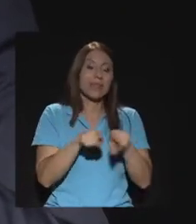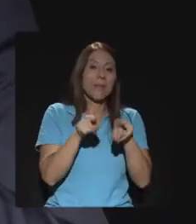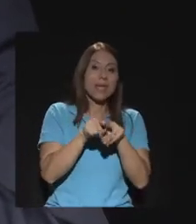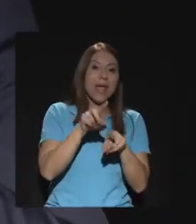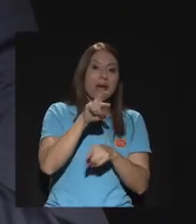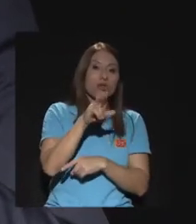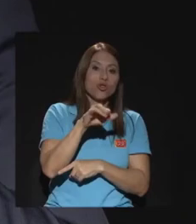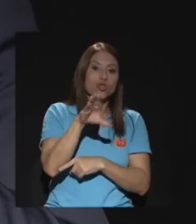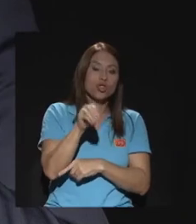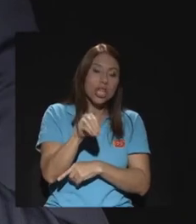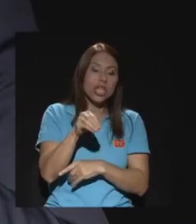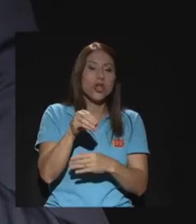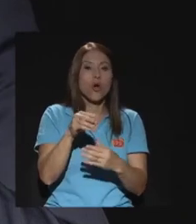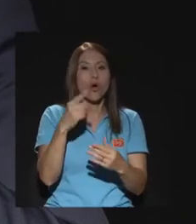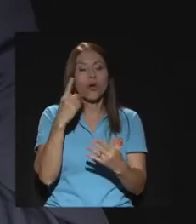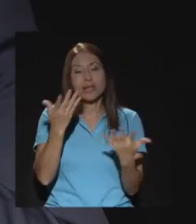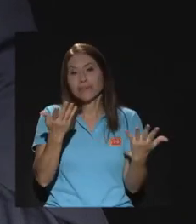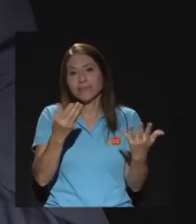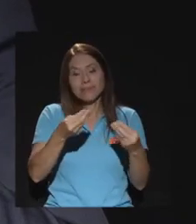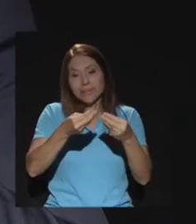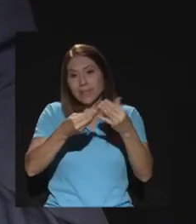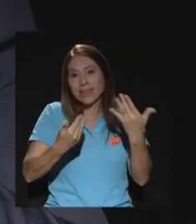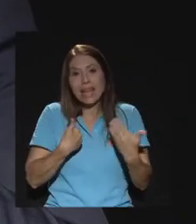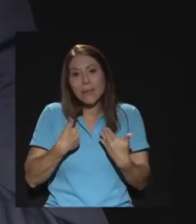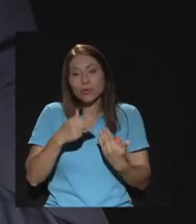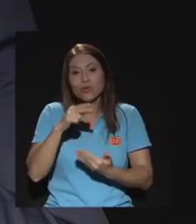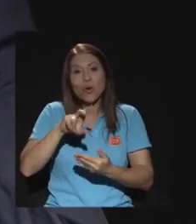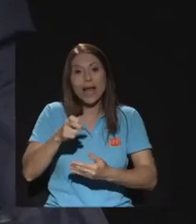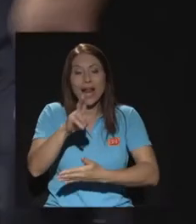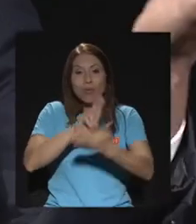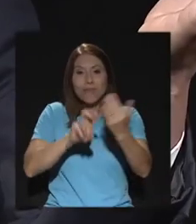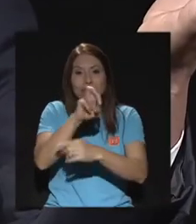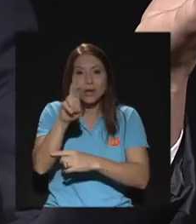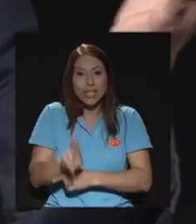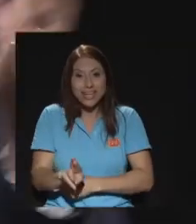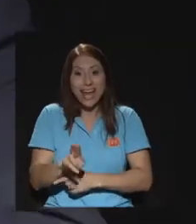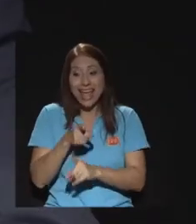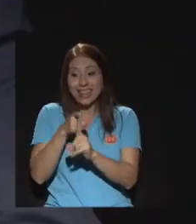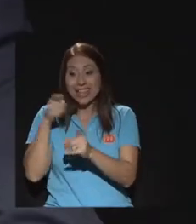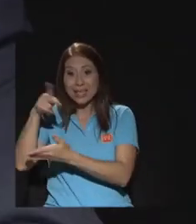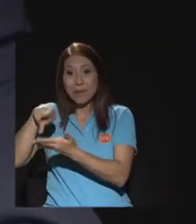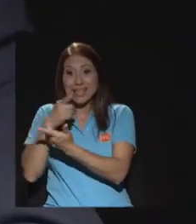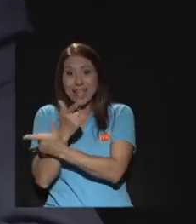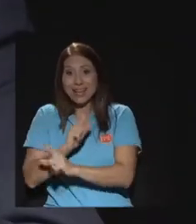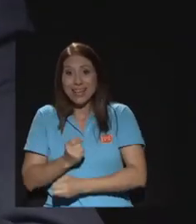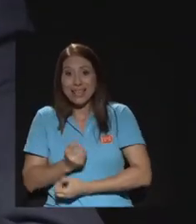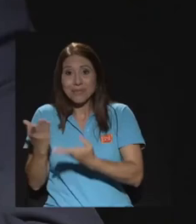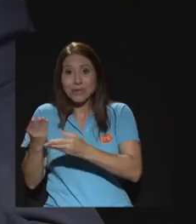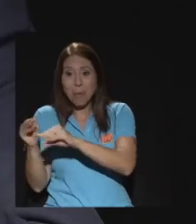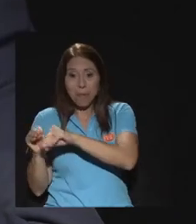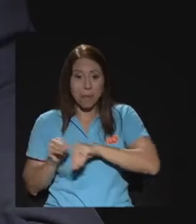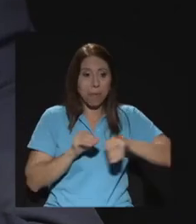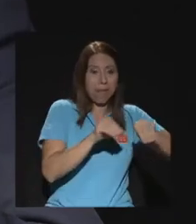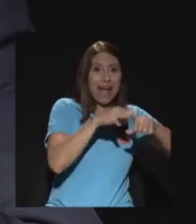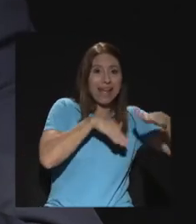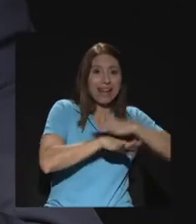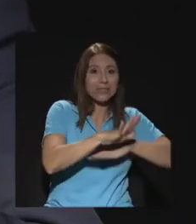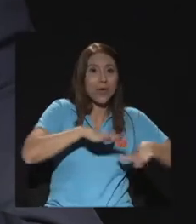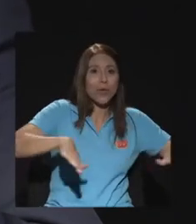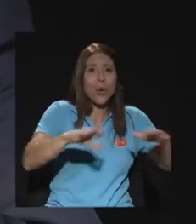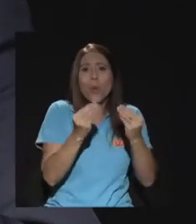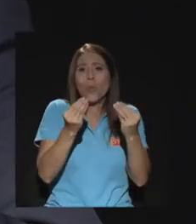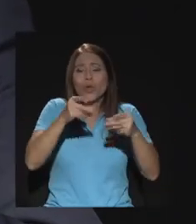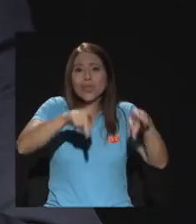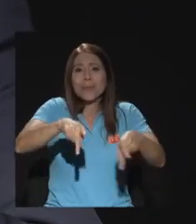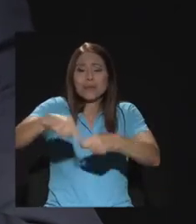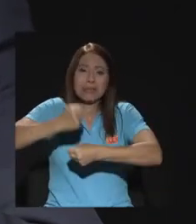en nuestra programación. Tenemos un Canal Universidad de Costa Rica que se trasladó de la Plaza de la Libertad de Expresión al estudio. Así que tenemos un montón de personas